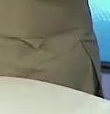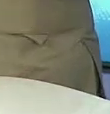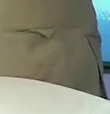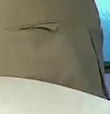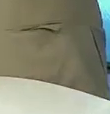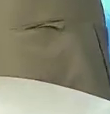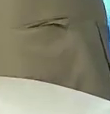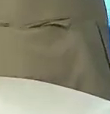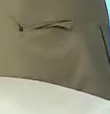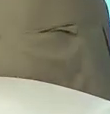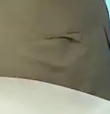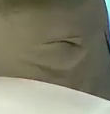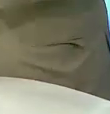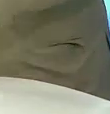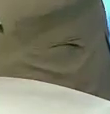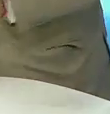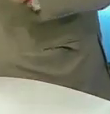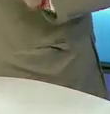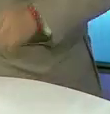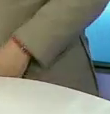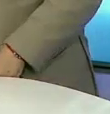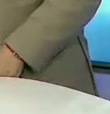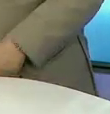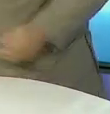le voy a demostrar